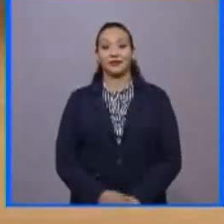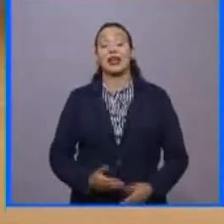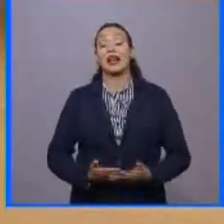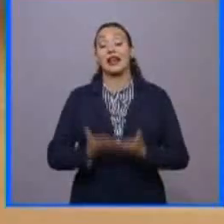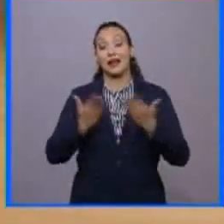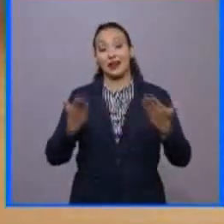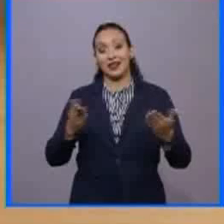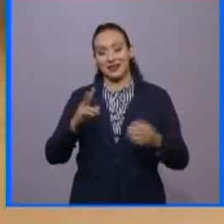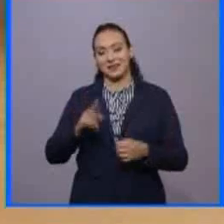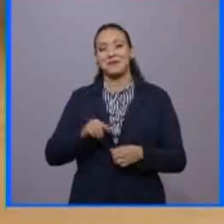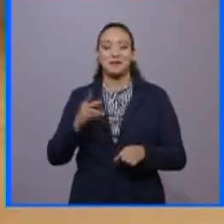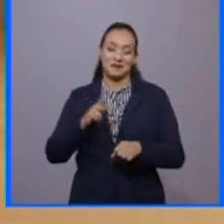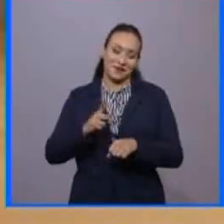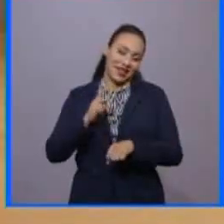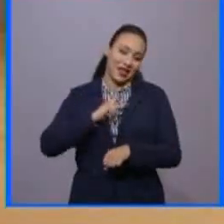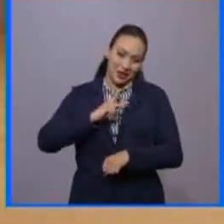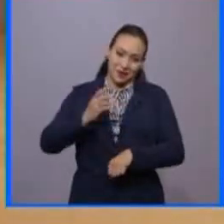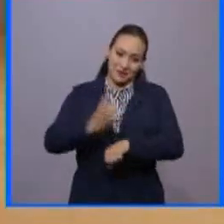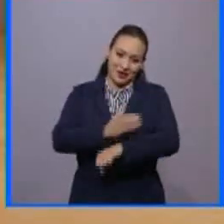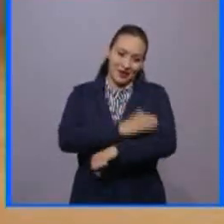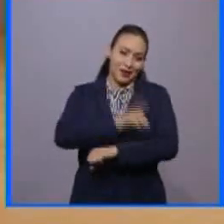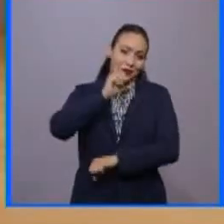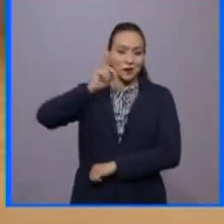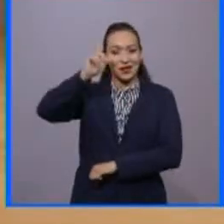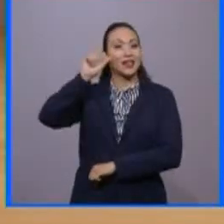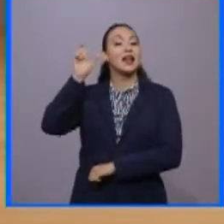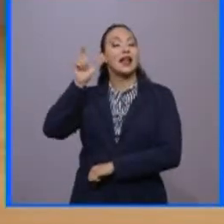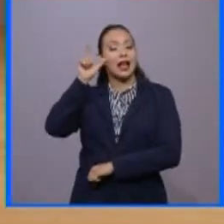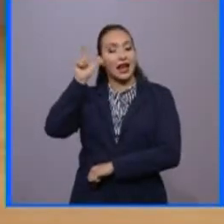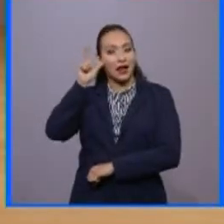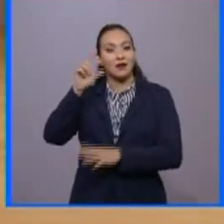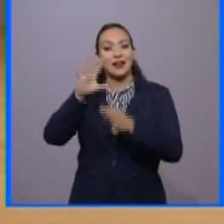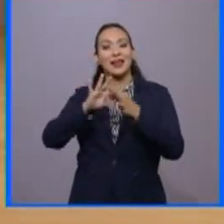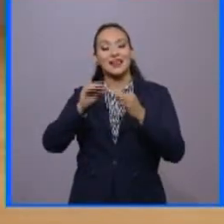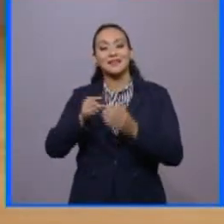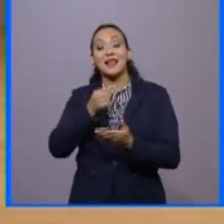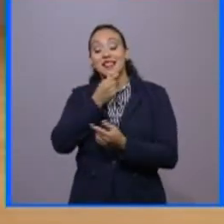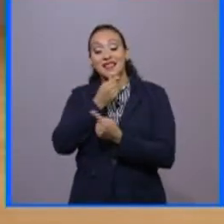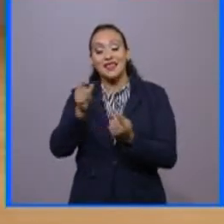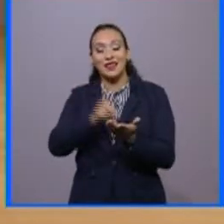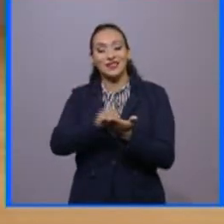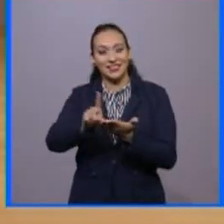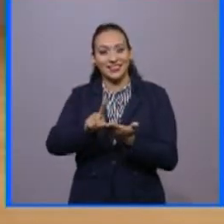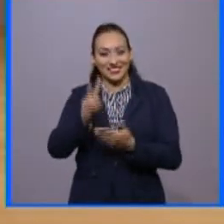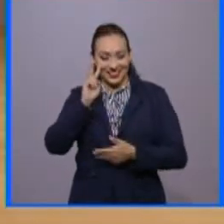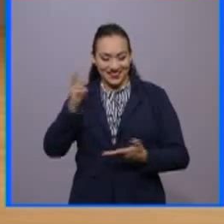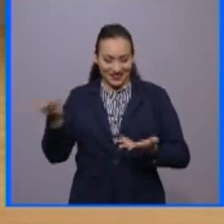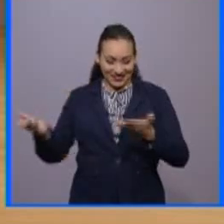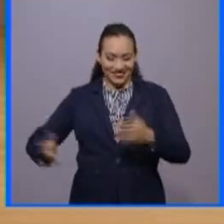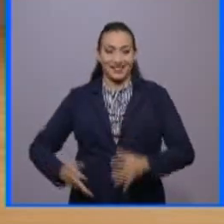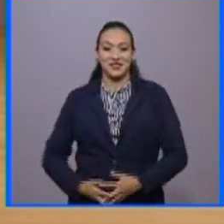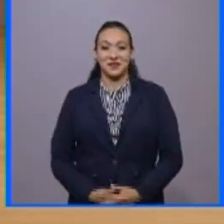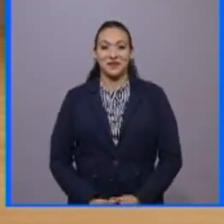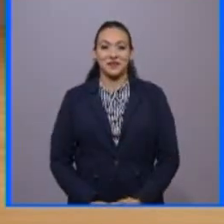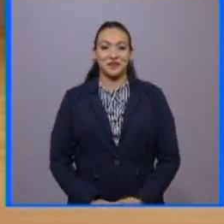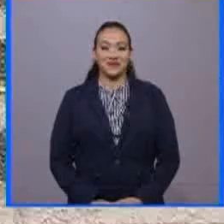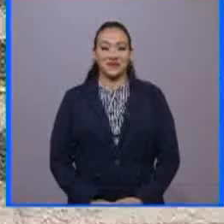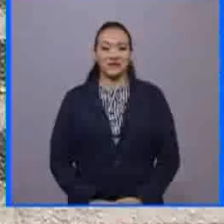Ahora vamos con Laura Murillo, quien nos tiene información sobre los derechos de las infancias. Adelante, Laura, te